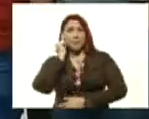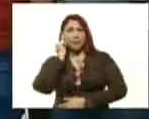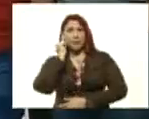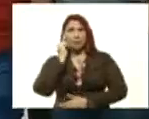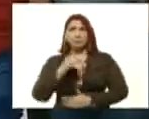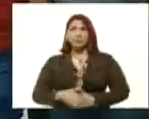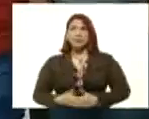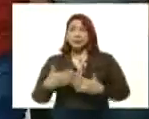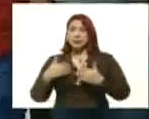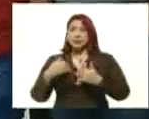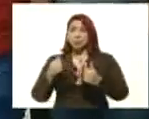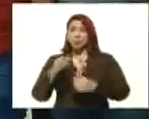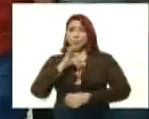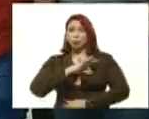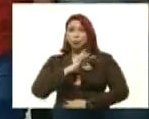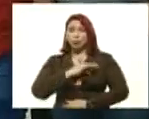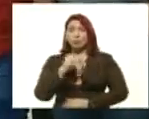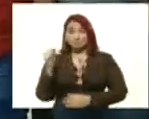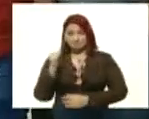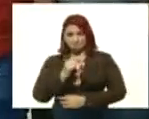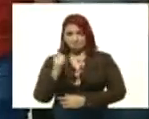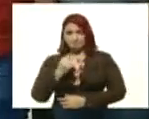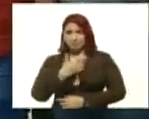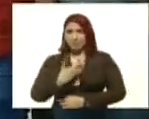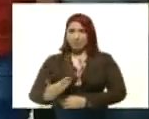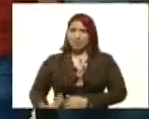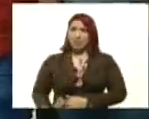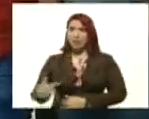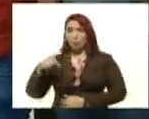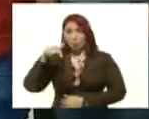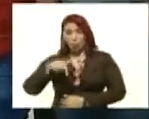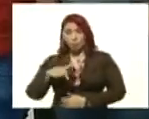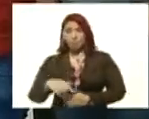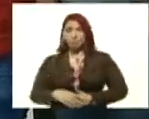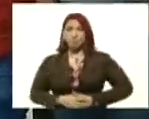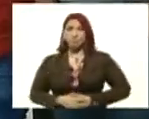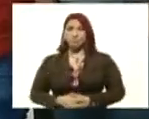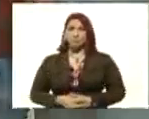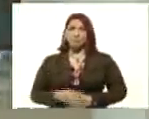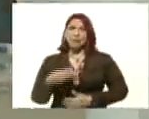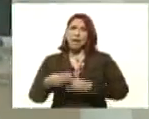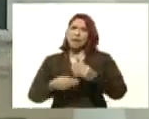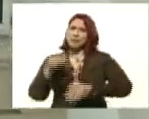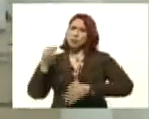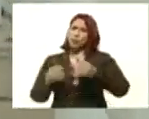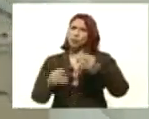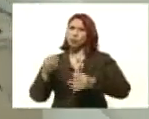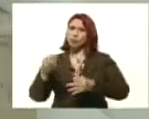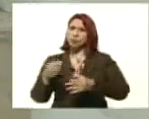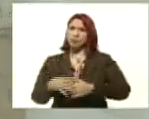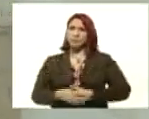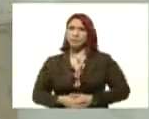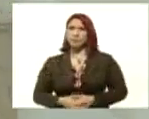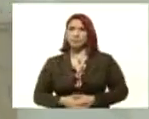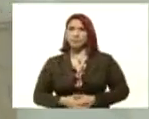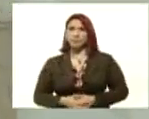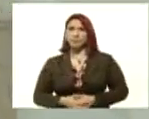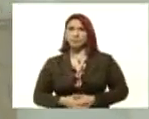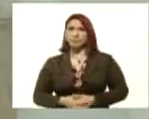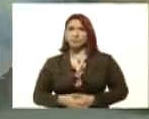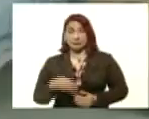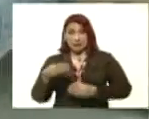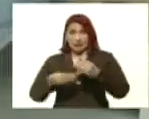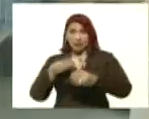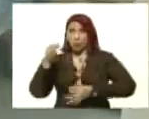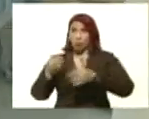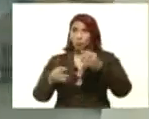Sí, presidente, efectivamente, hoy se está haciendo justicia aquí en este sector. Y se está haciendo justicia